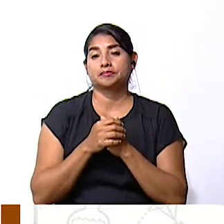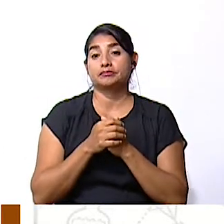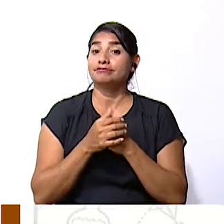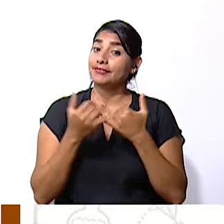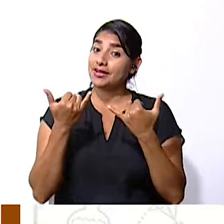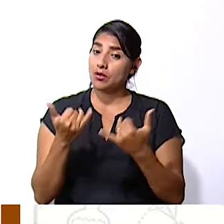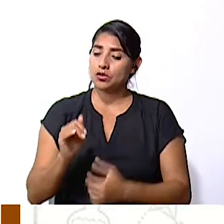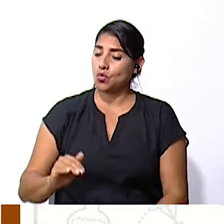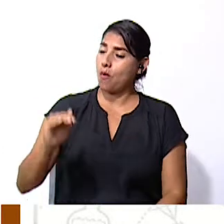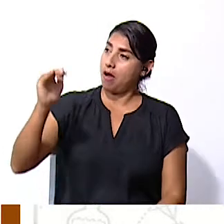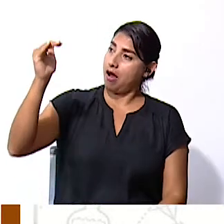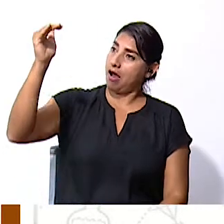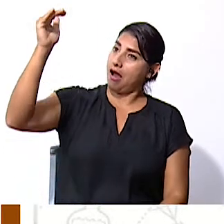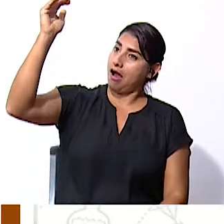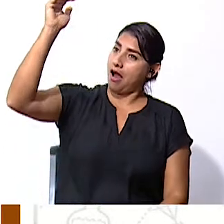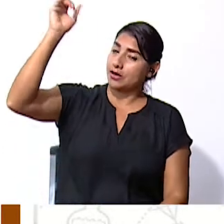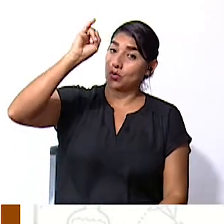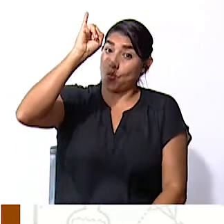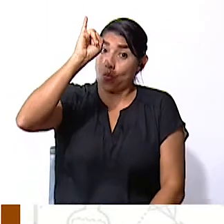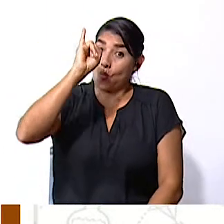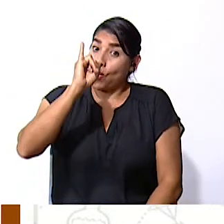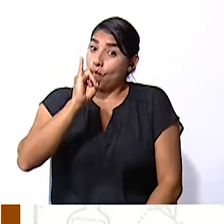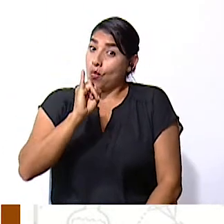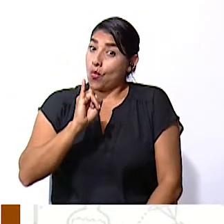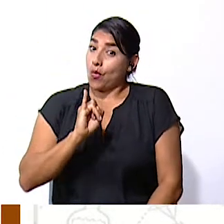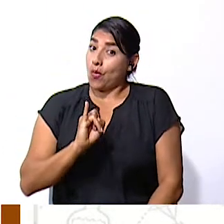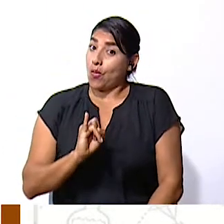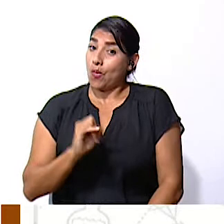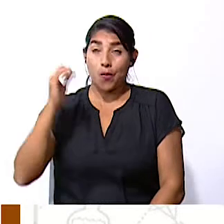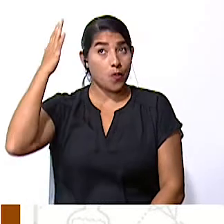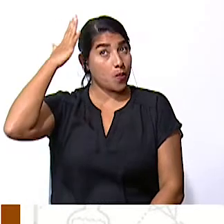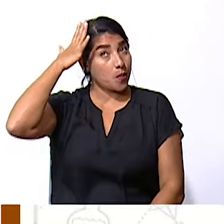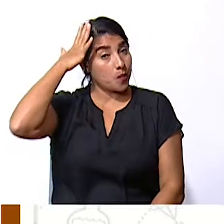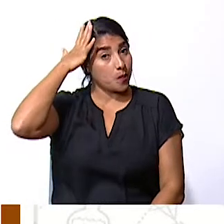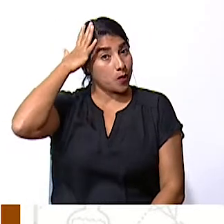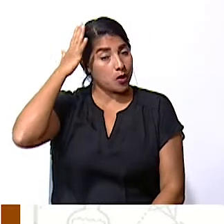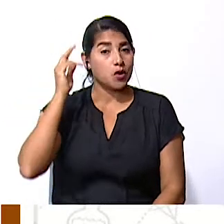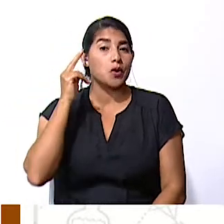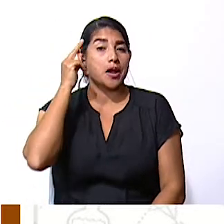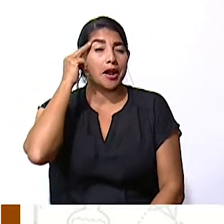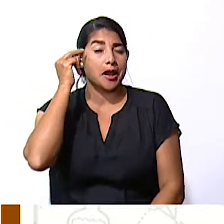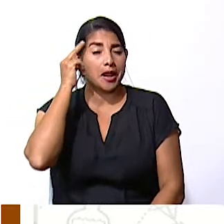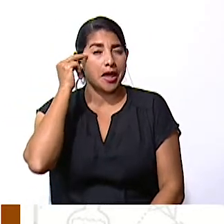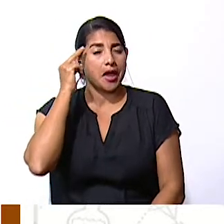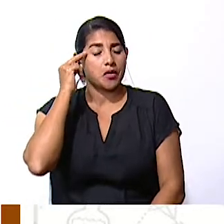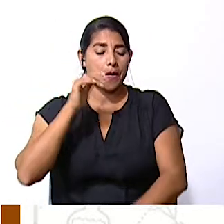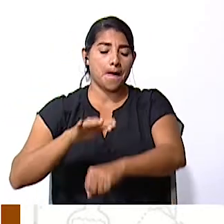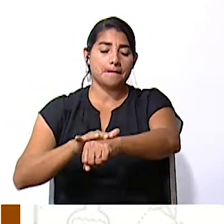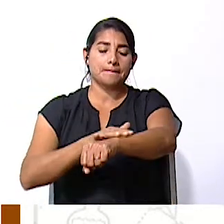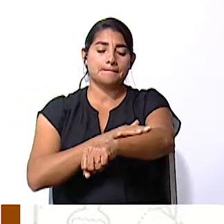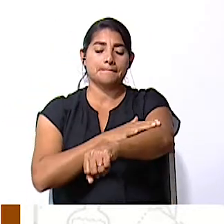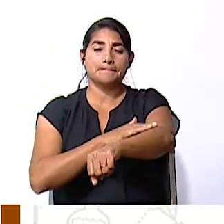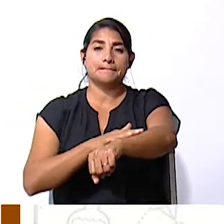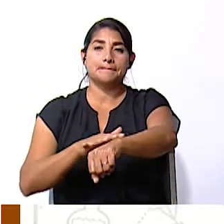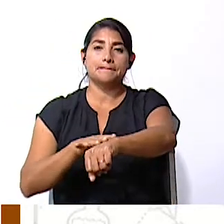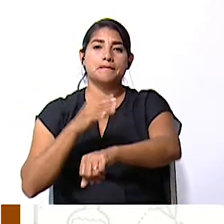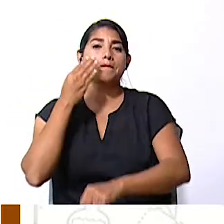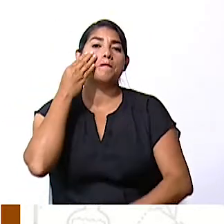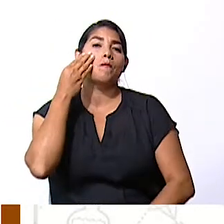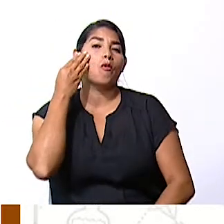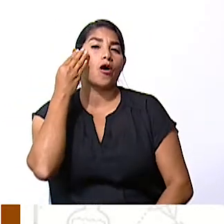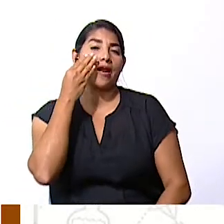Ahora soy alto y delgado. Mi cabello es negro y mi piel es